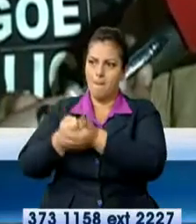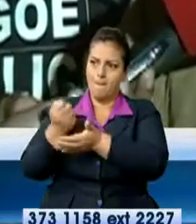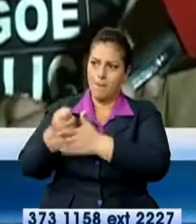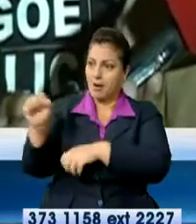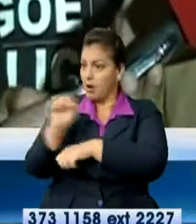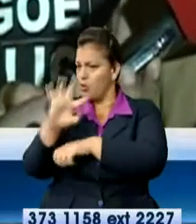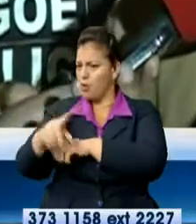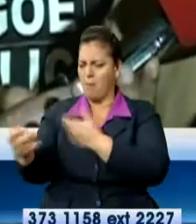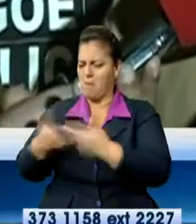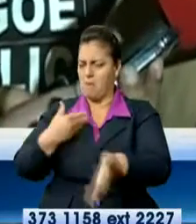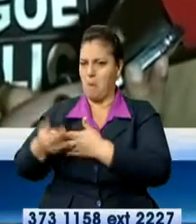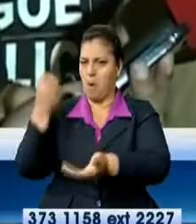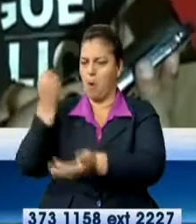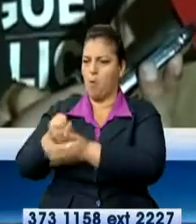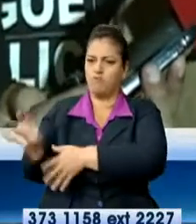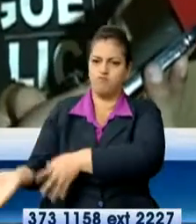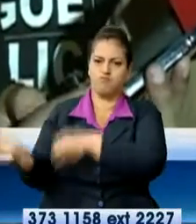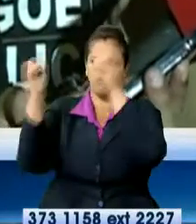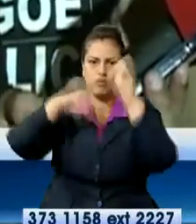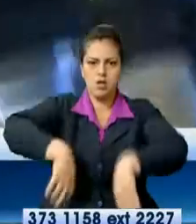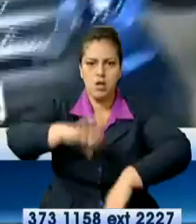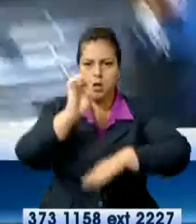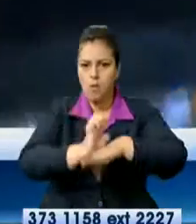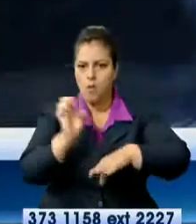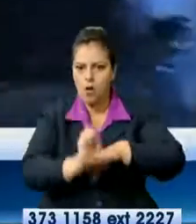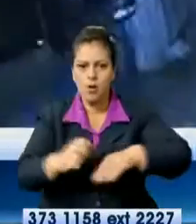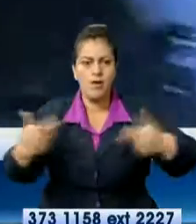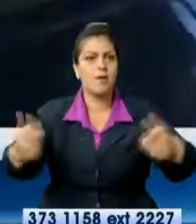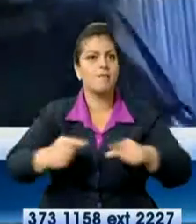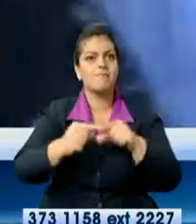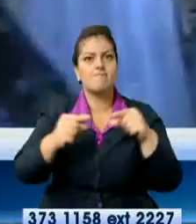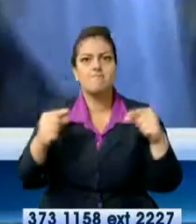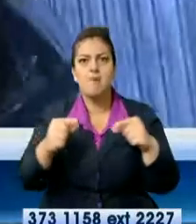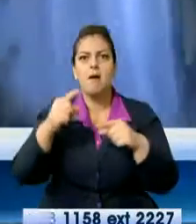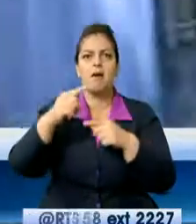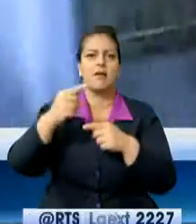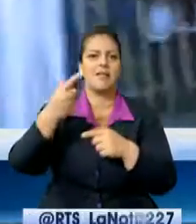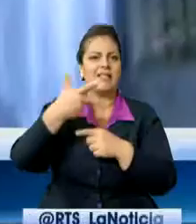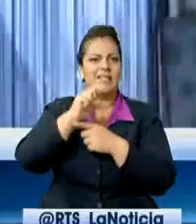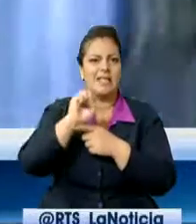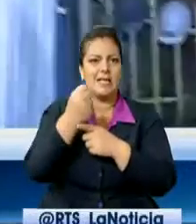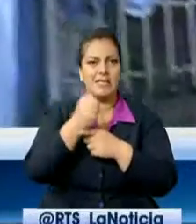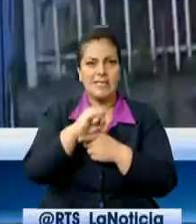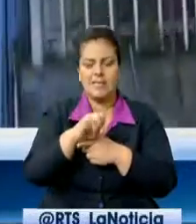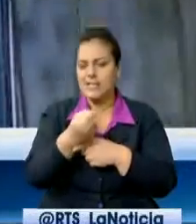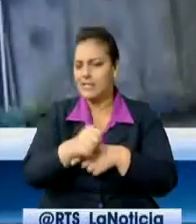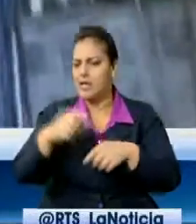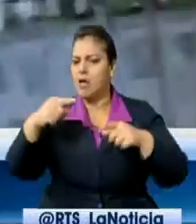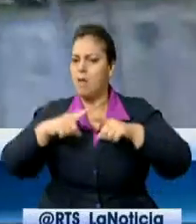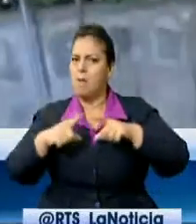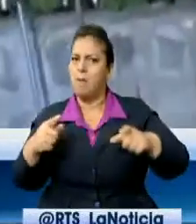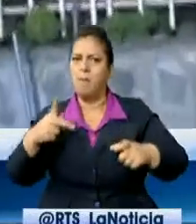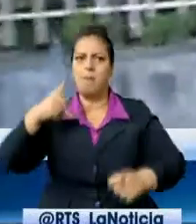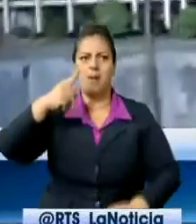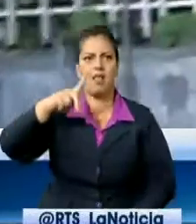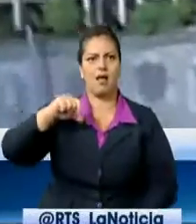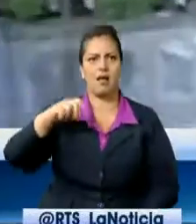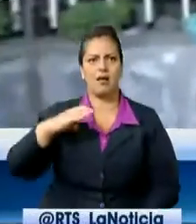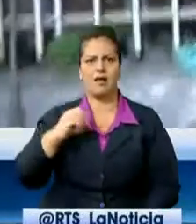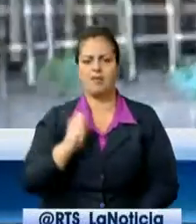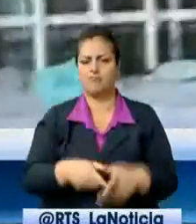para cambiar las identificaciones tanto de placas como de chasis. De forma simultánea, policías del GOE, GIR, PJ y agentes de la